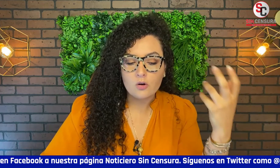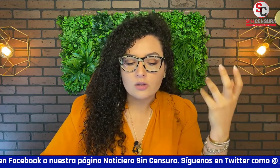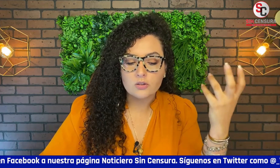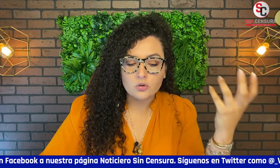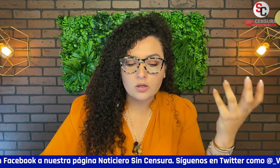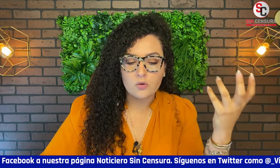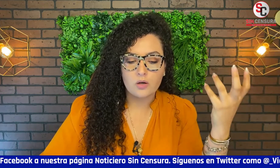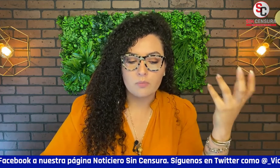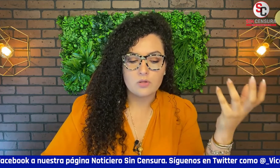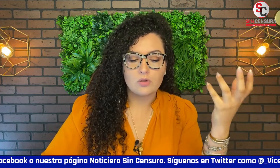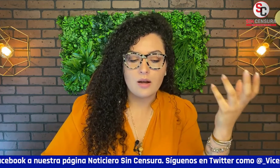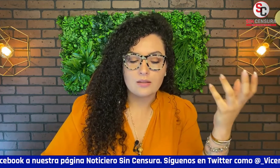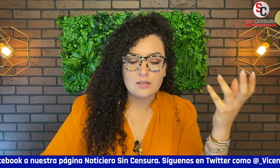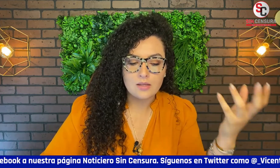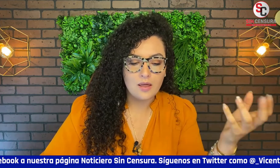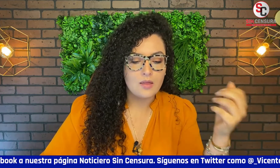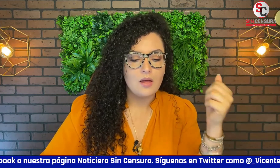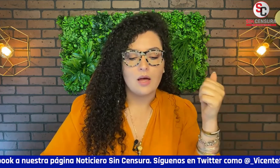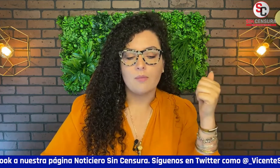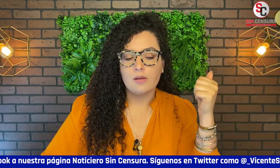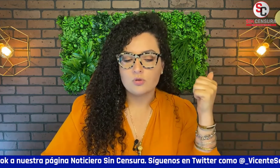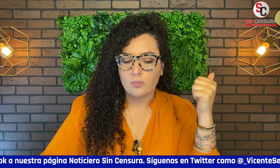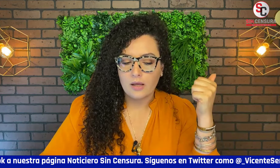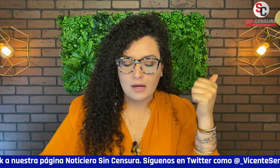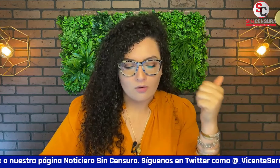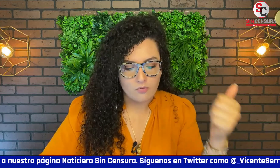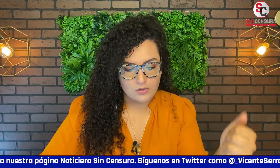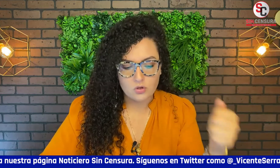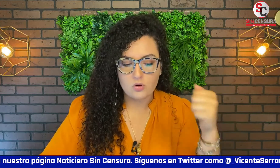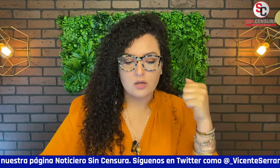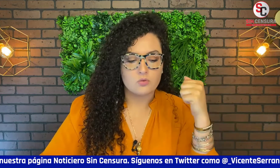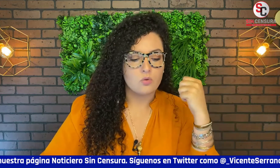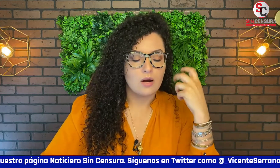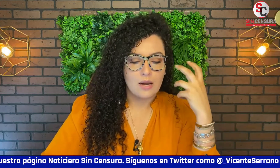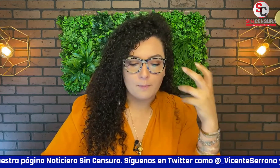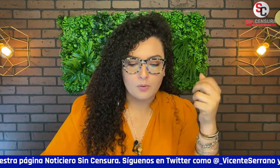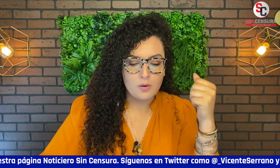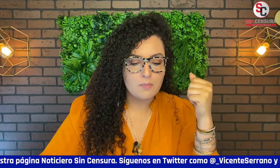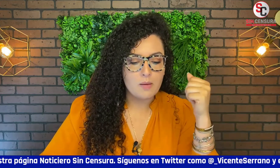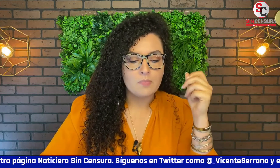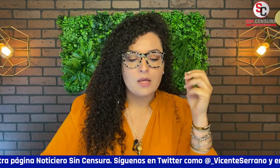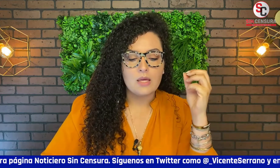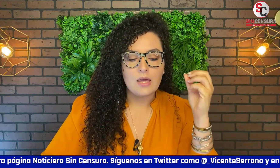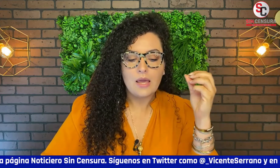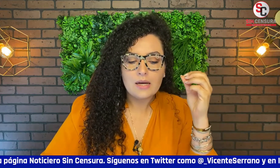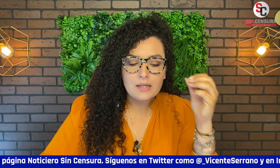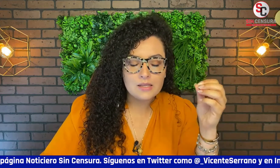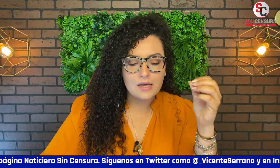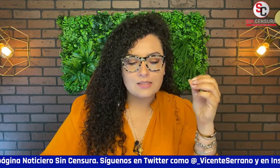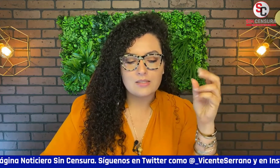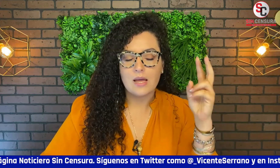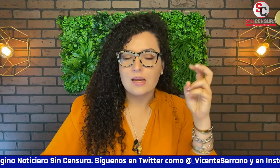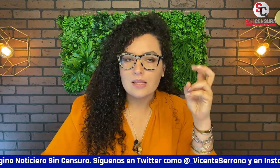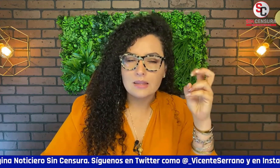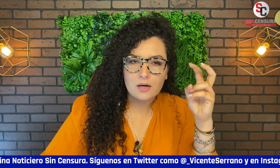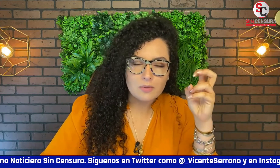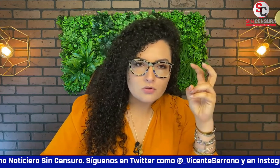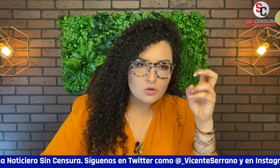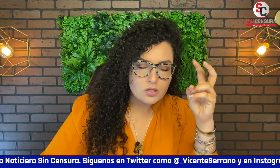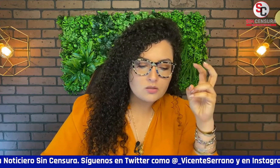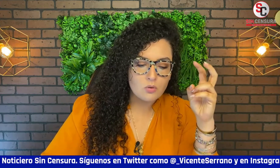este récord histórico en el precio de la electricidad. Hablan sobre la inflación, que es un gran problema, y hay críticas hacia